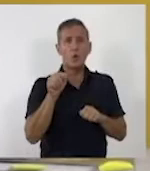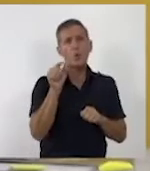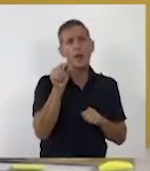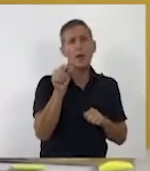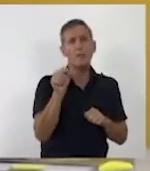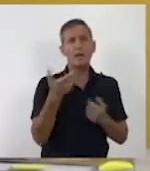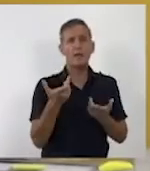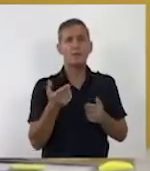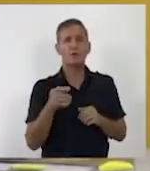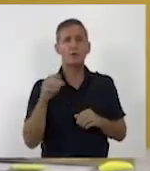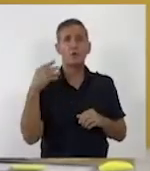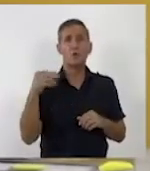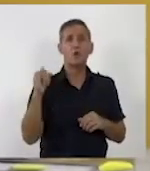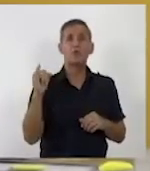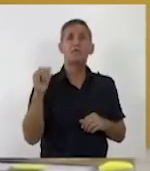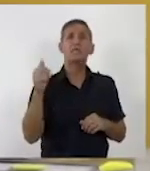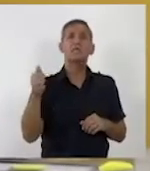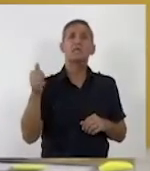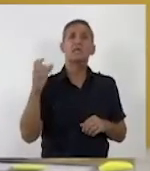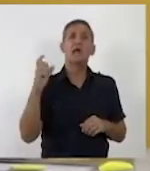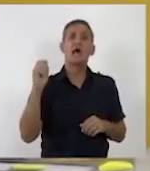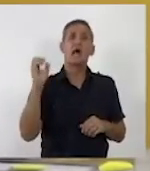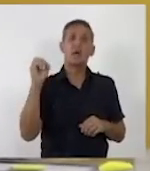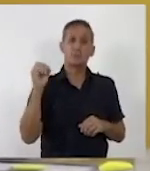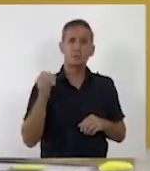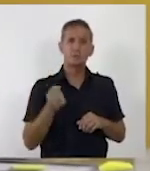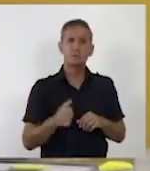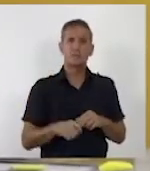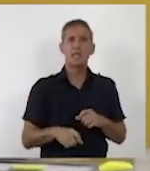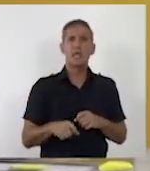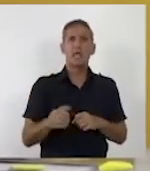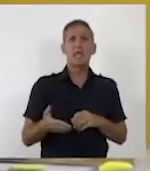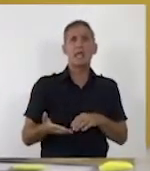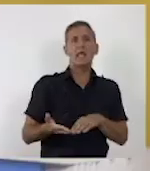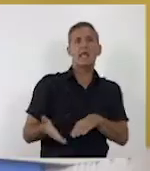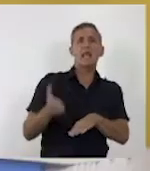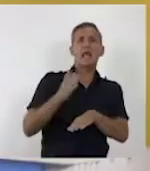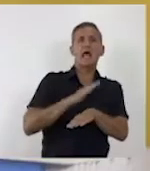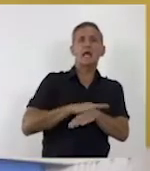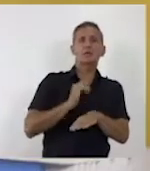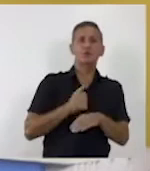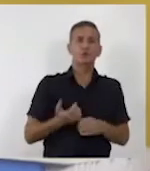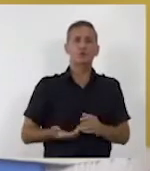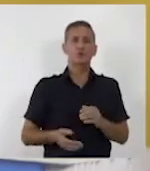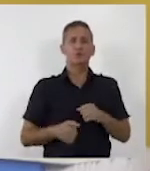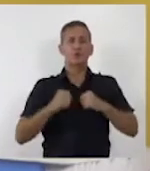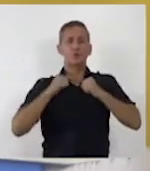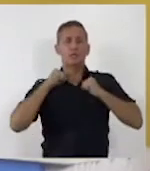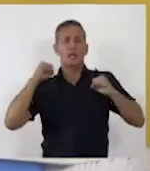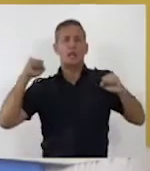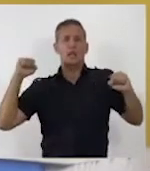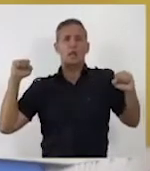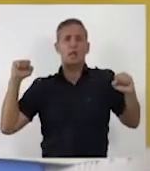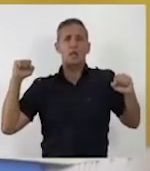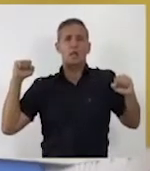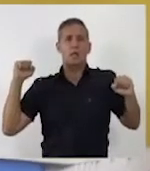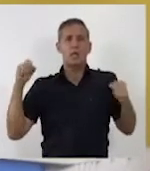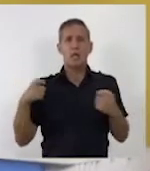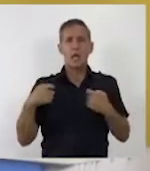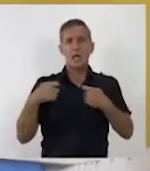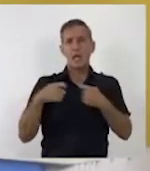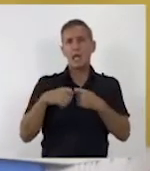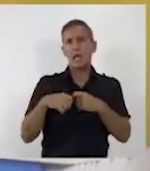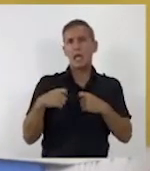una con diptongo el antónimo de levantarse el sinónimo de bonito y todo